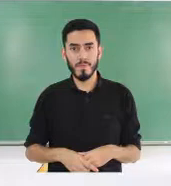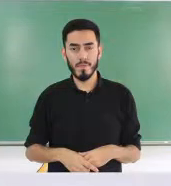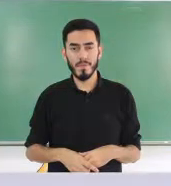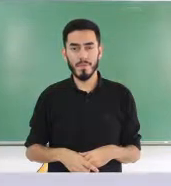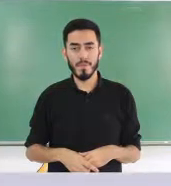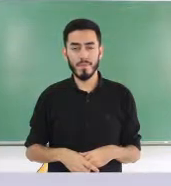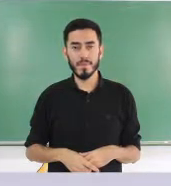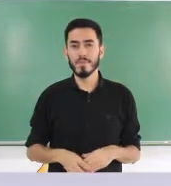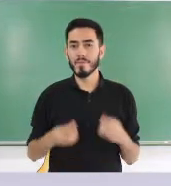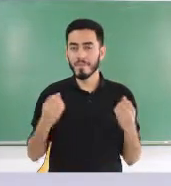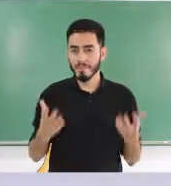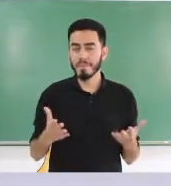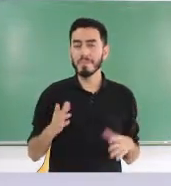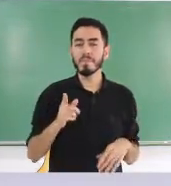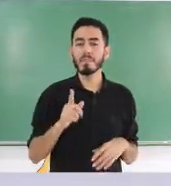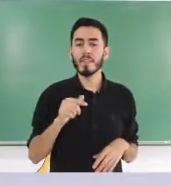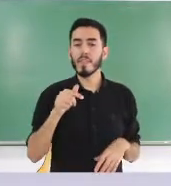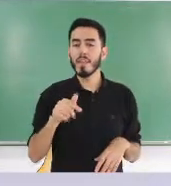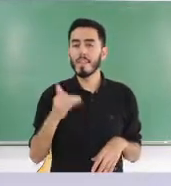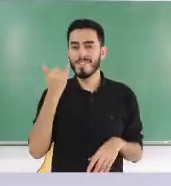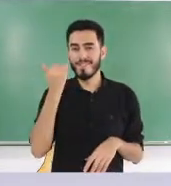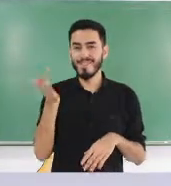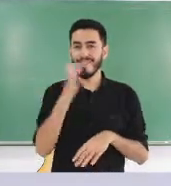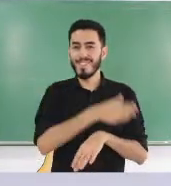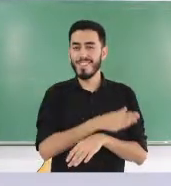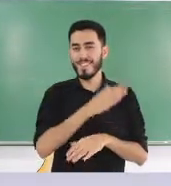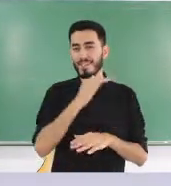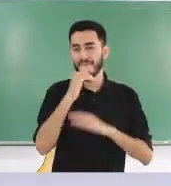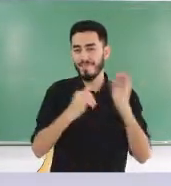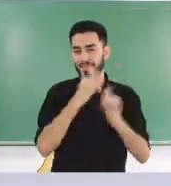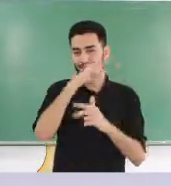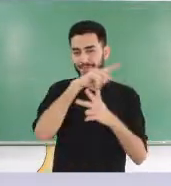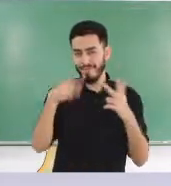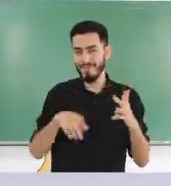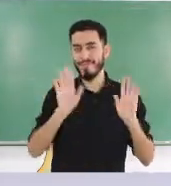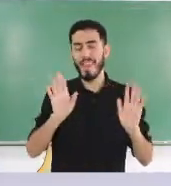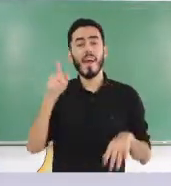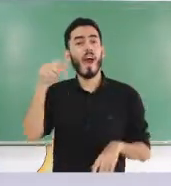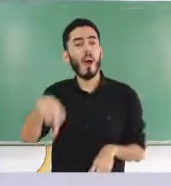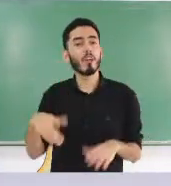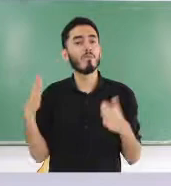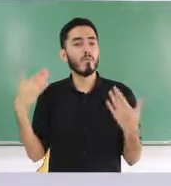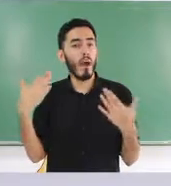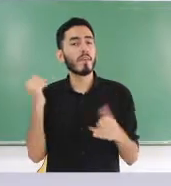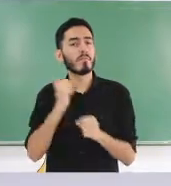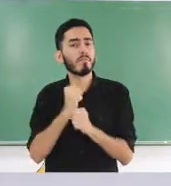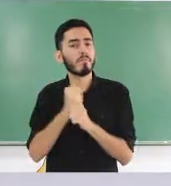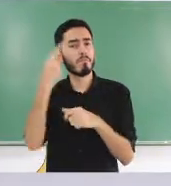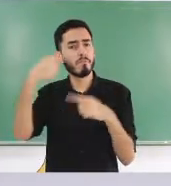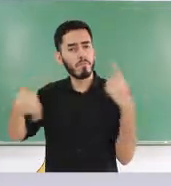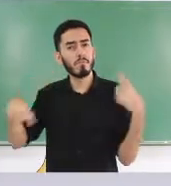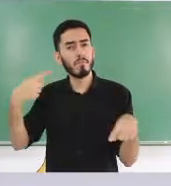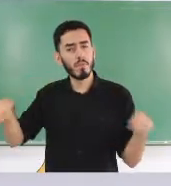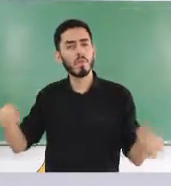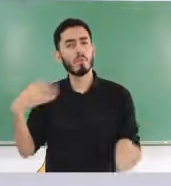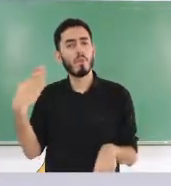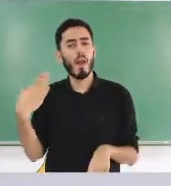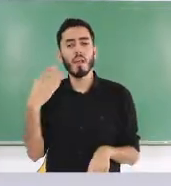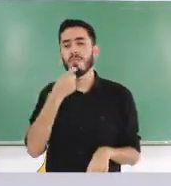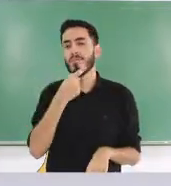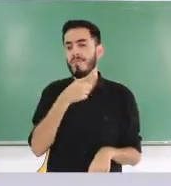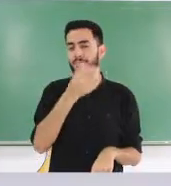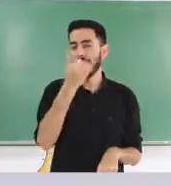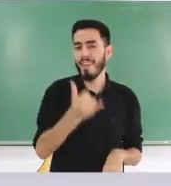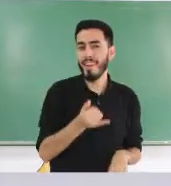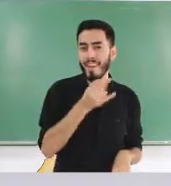Bien. A partir de las consecuencias del teorema de Thalé, podemos hacer diferentes actividades, como se nos propone en este caso,